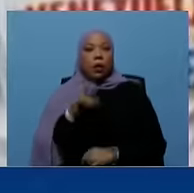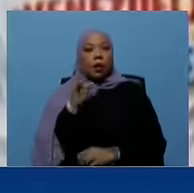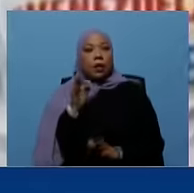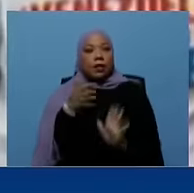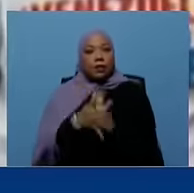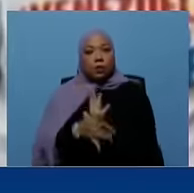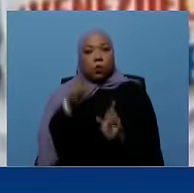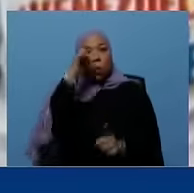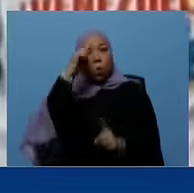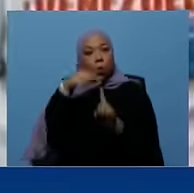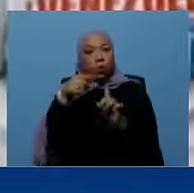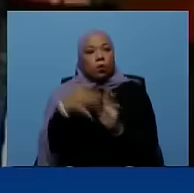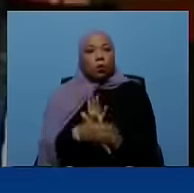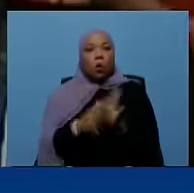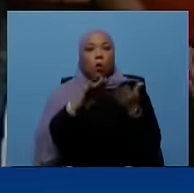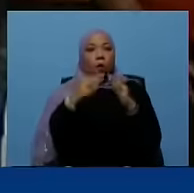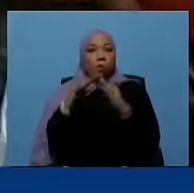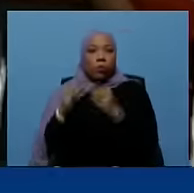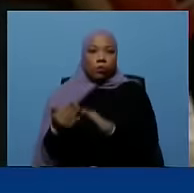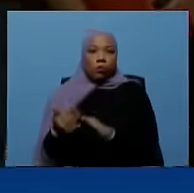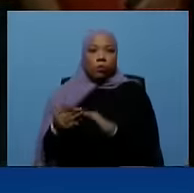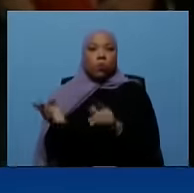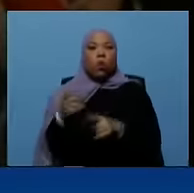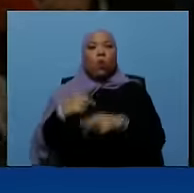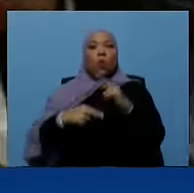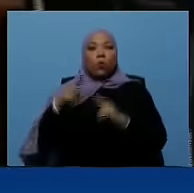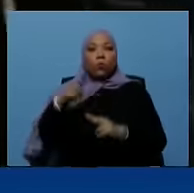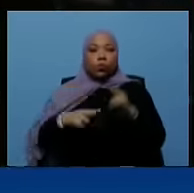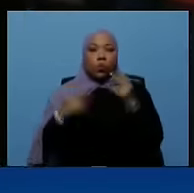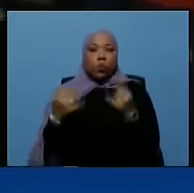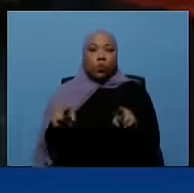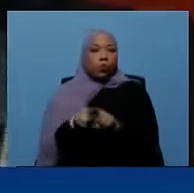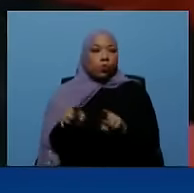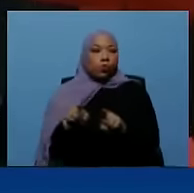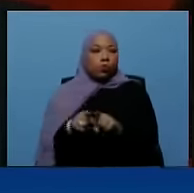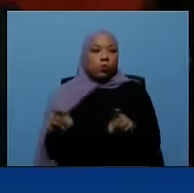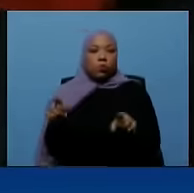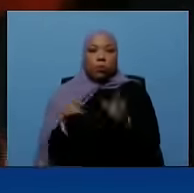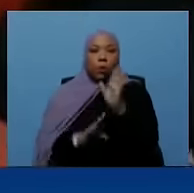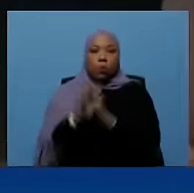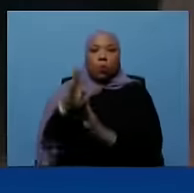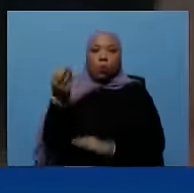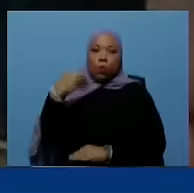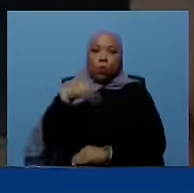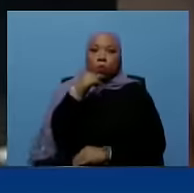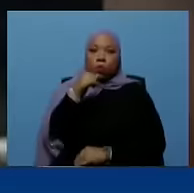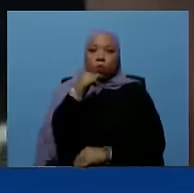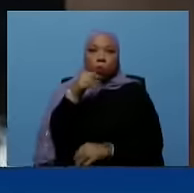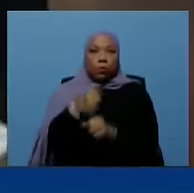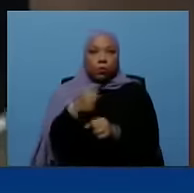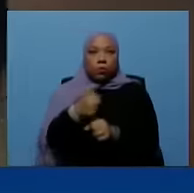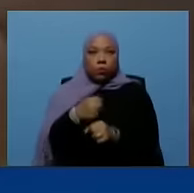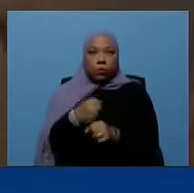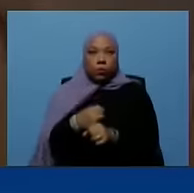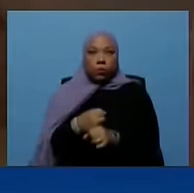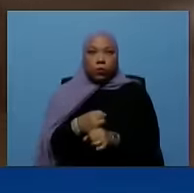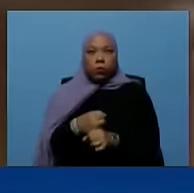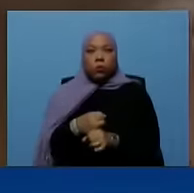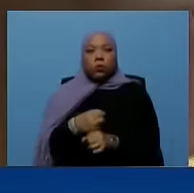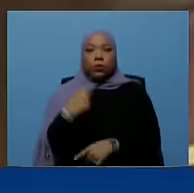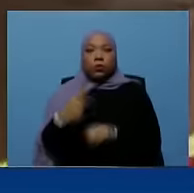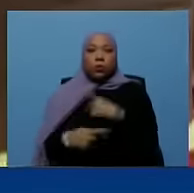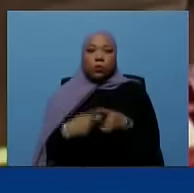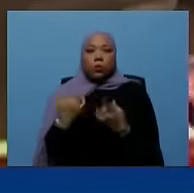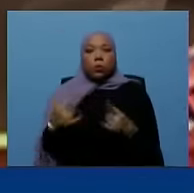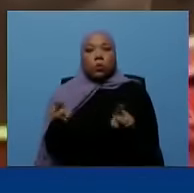Segunda, cuántas comunas en construcción avanzada. Un concepto. Y